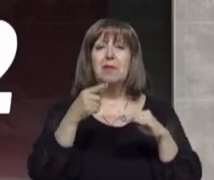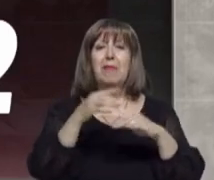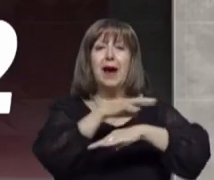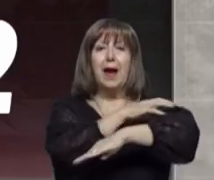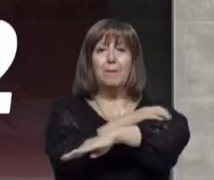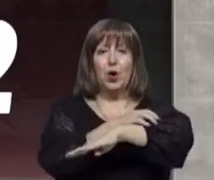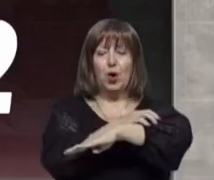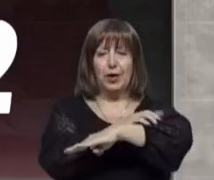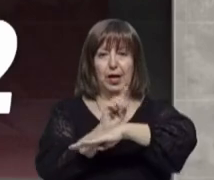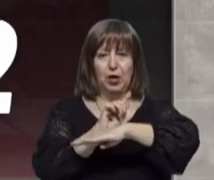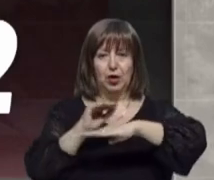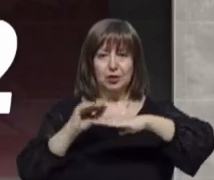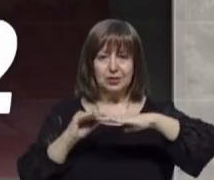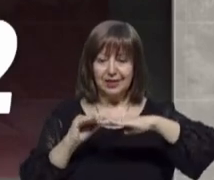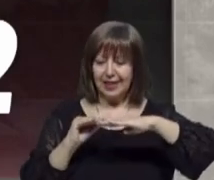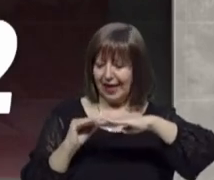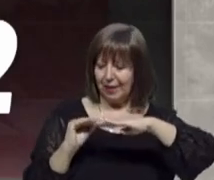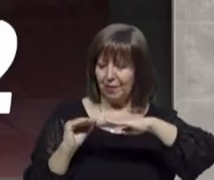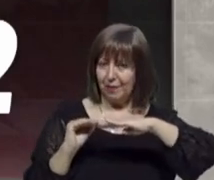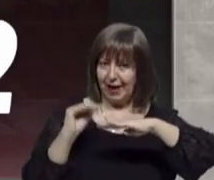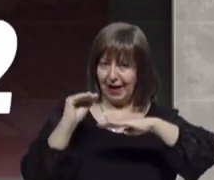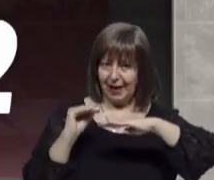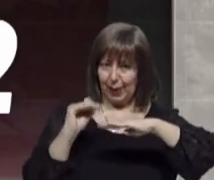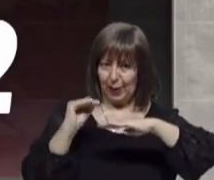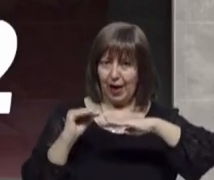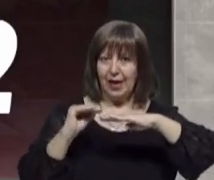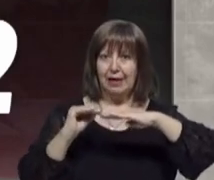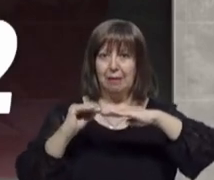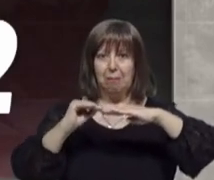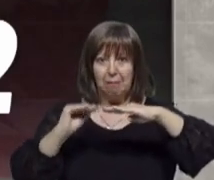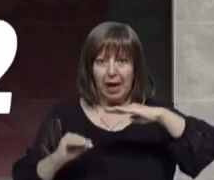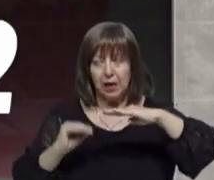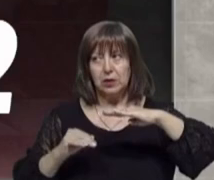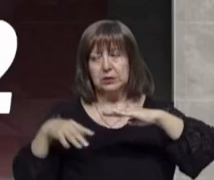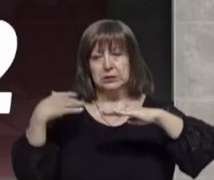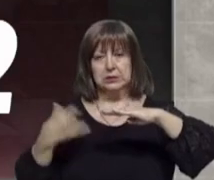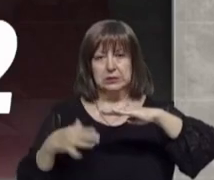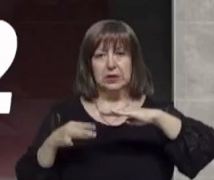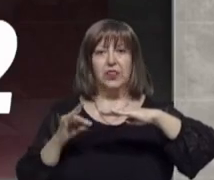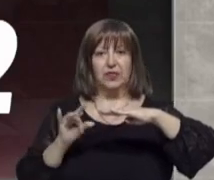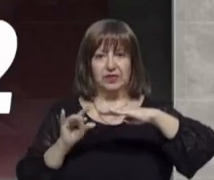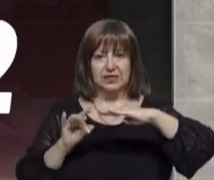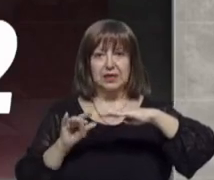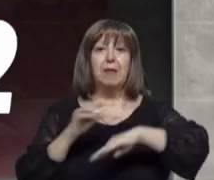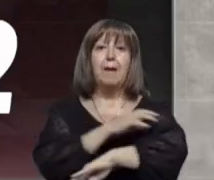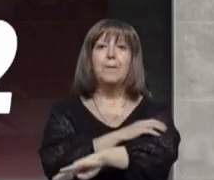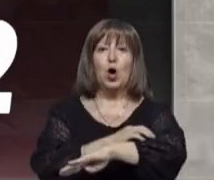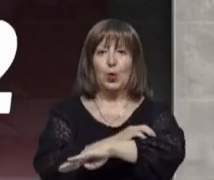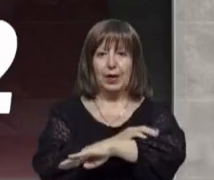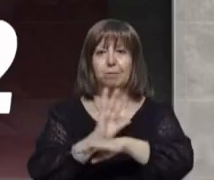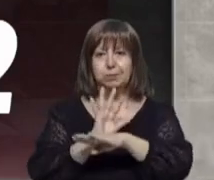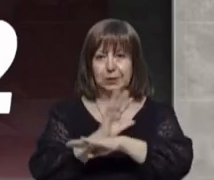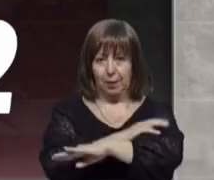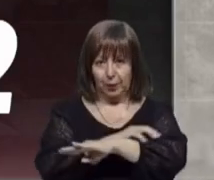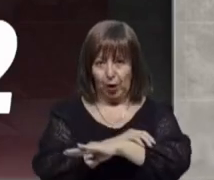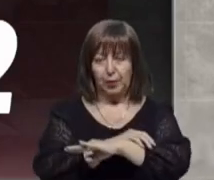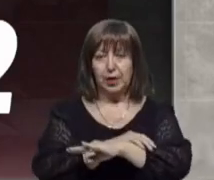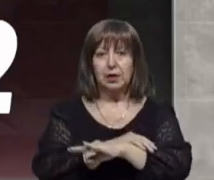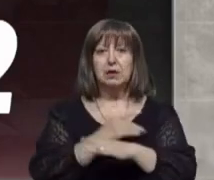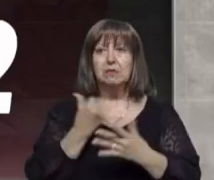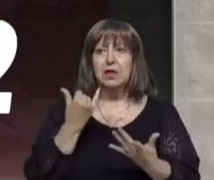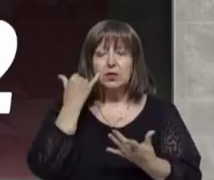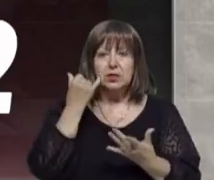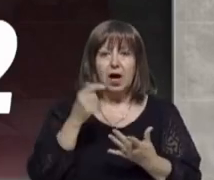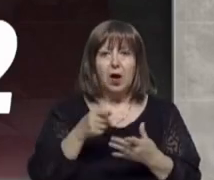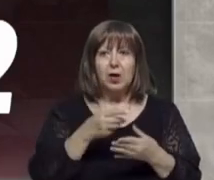también correspondientes a este febrero 2024. Por supuesto que como corresponde a febrero lo conocemos a mes vencido. Fíjate que ya estamos atravesando prácticamente la mitad del mes